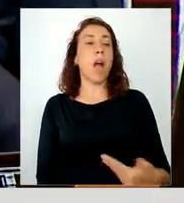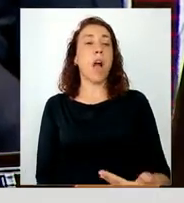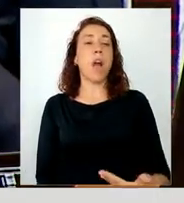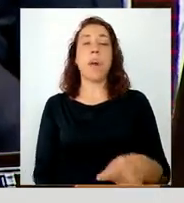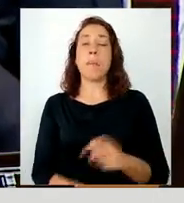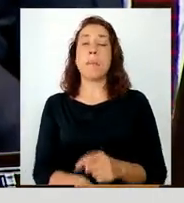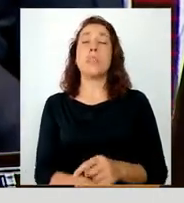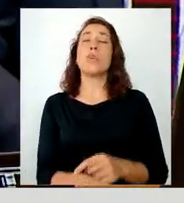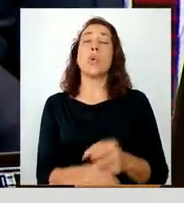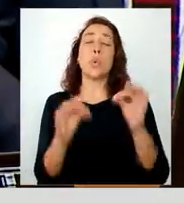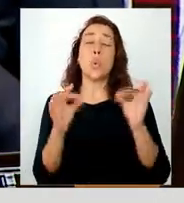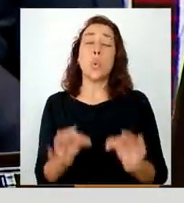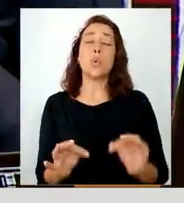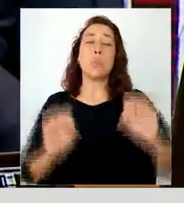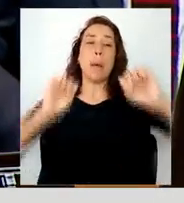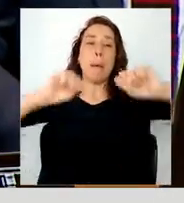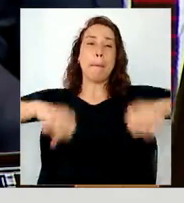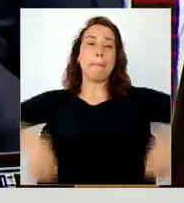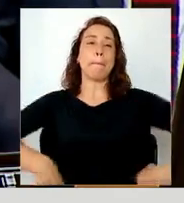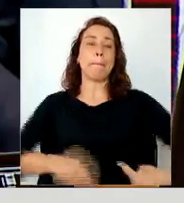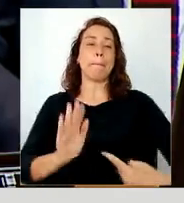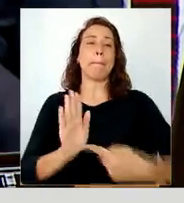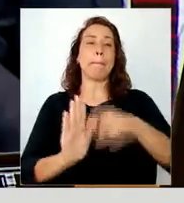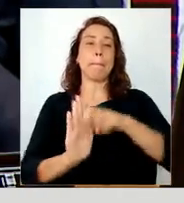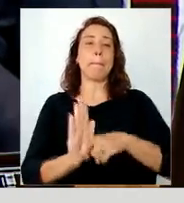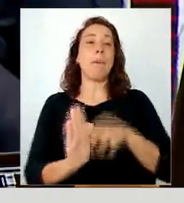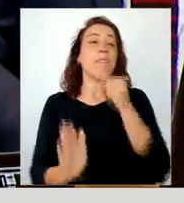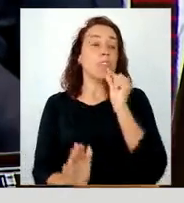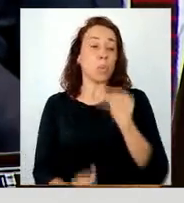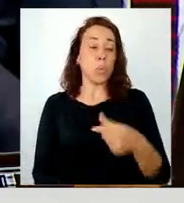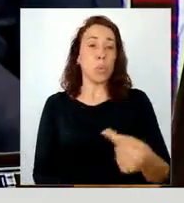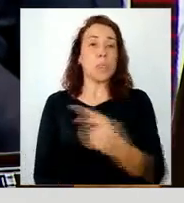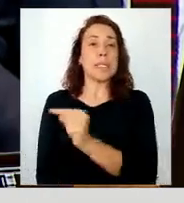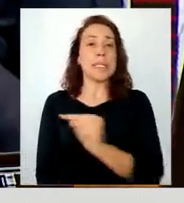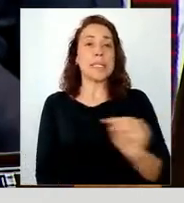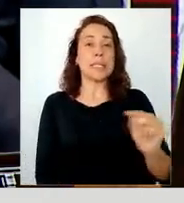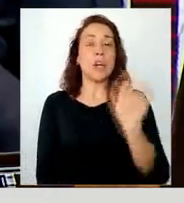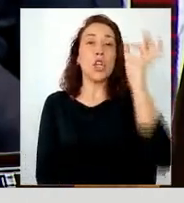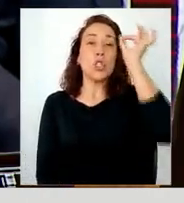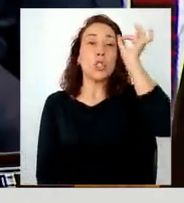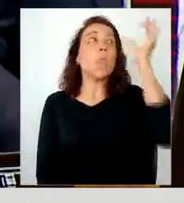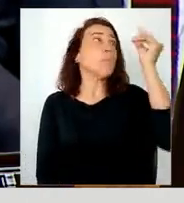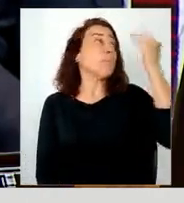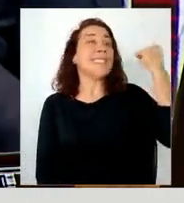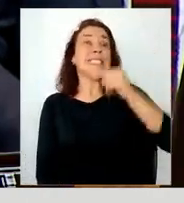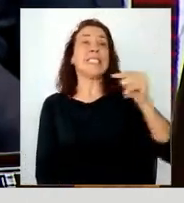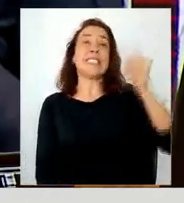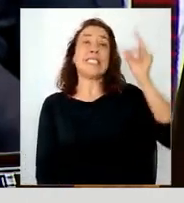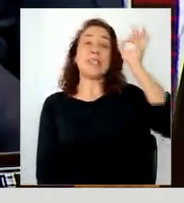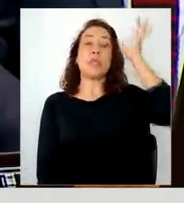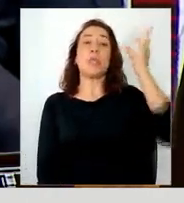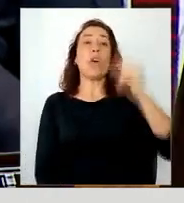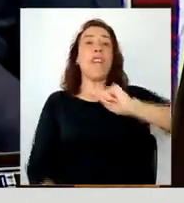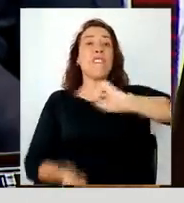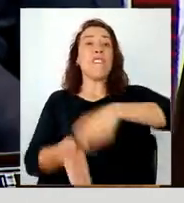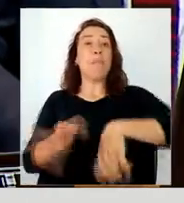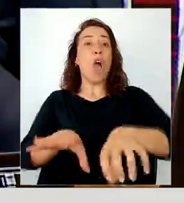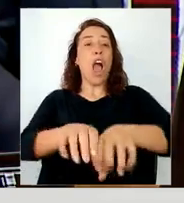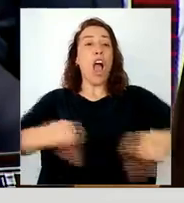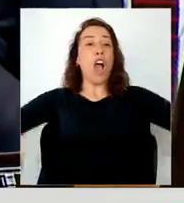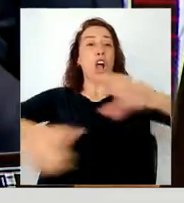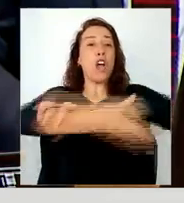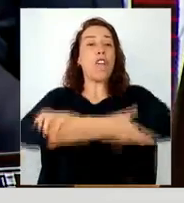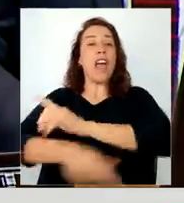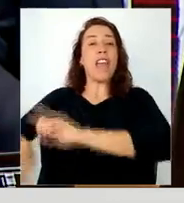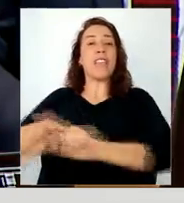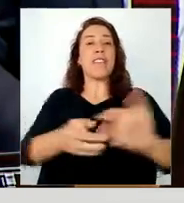este proyecto a tan solo semanas de que se conocieran los polémicos convenios suscritos entre las distintas entidades públicas